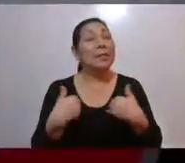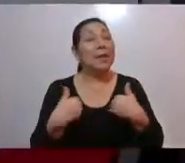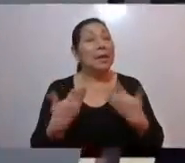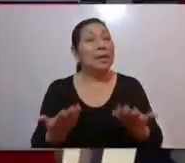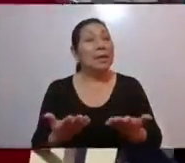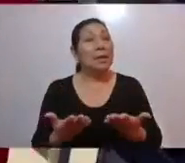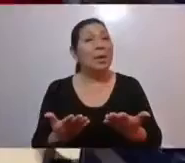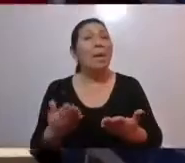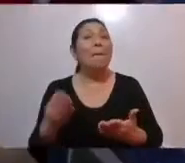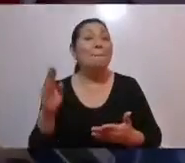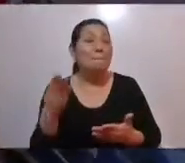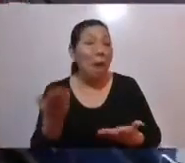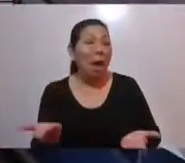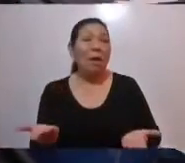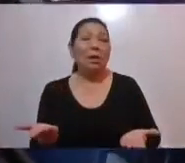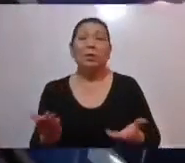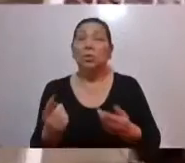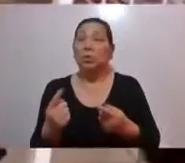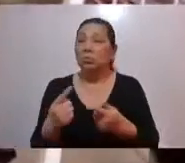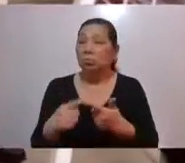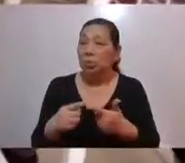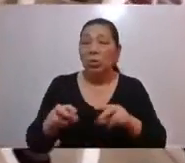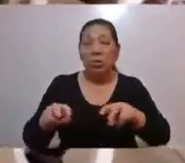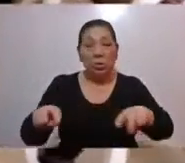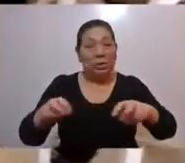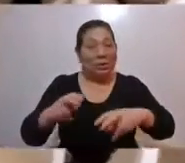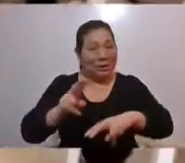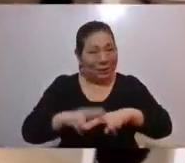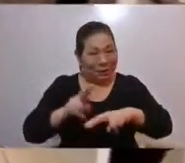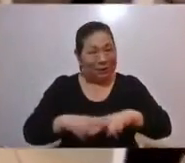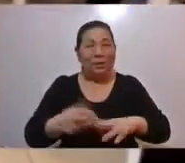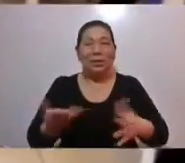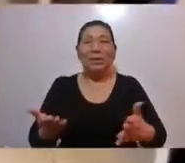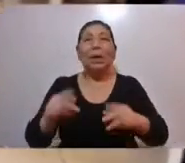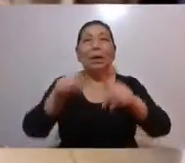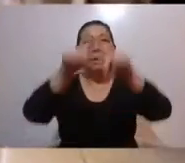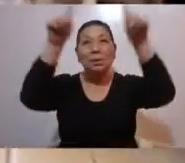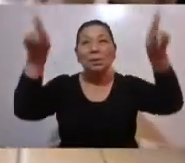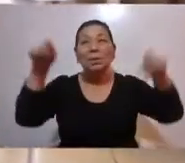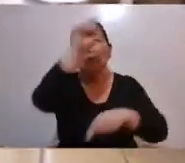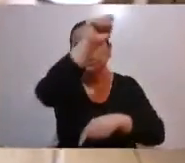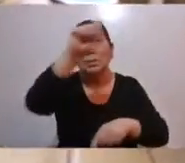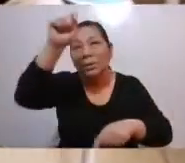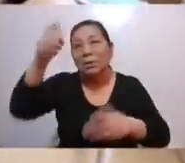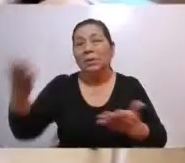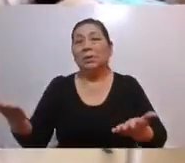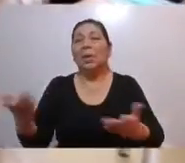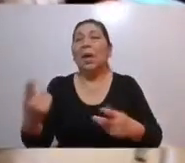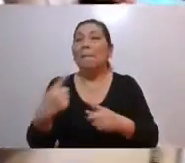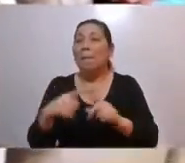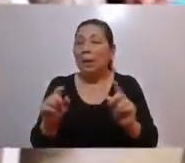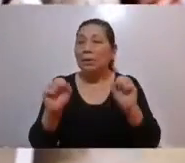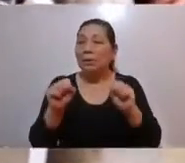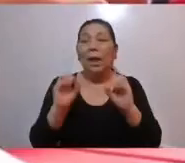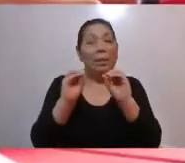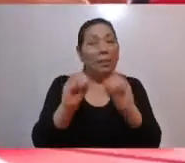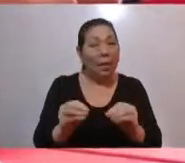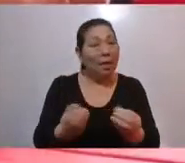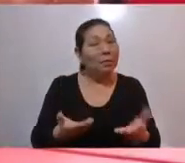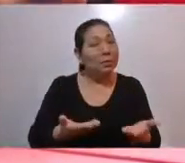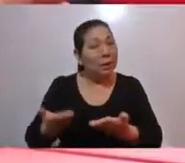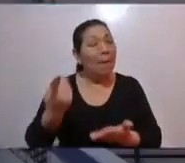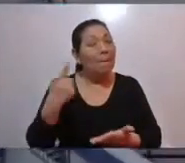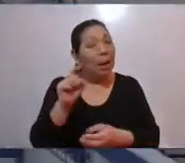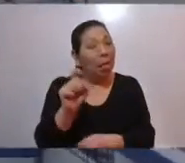que tener baños, tiene que tener carpetas, tiene que tener pizarras, tiene que tener lo mínimo para